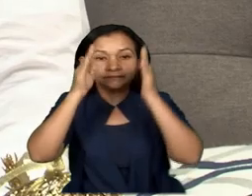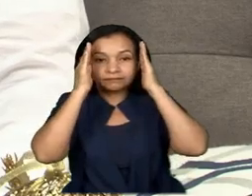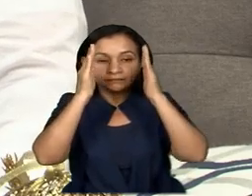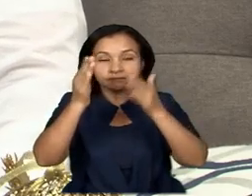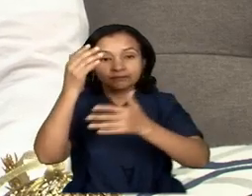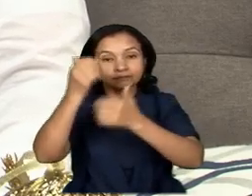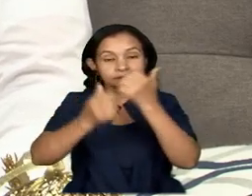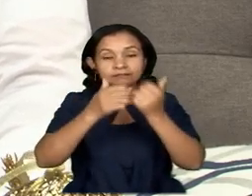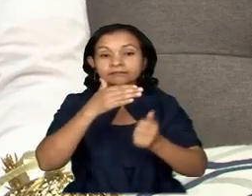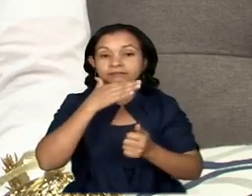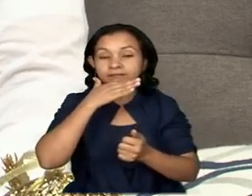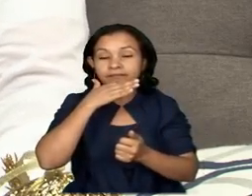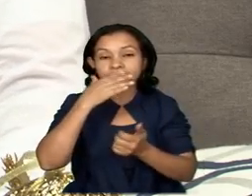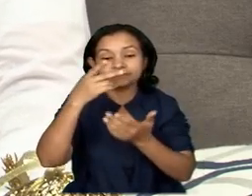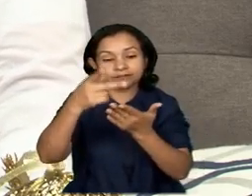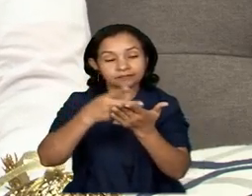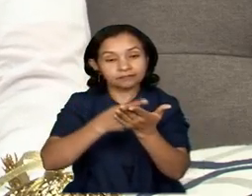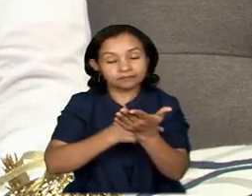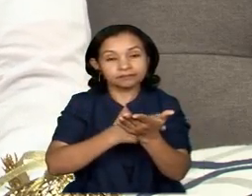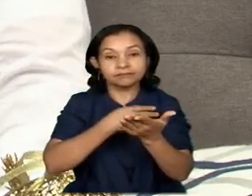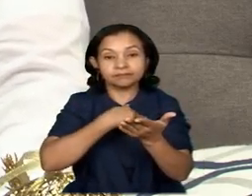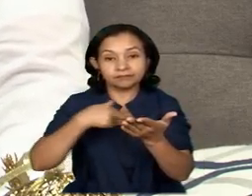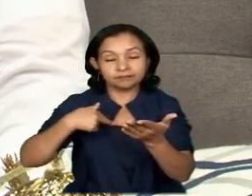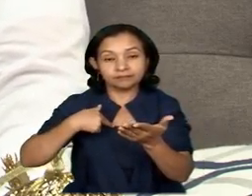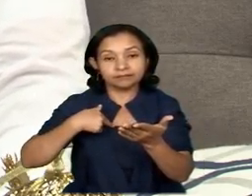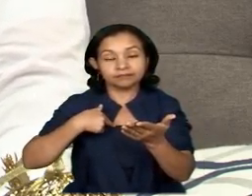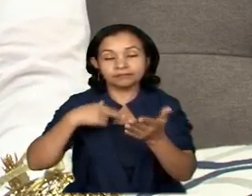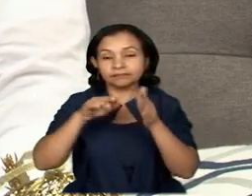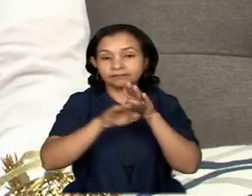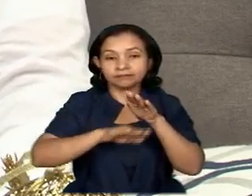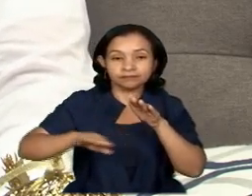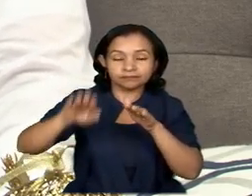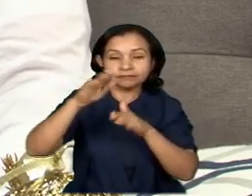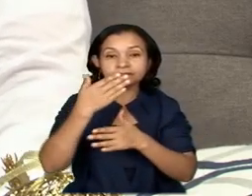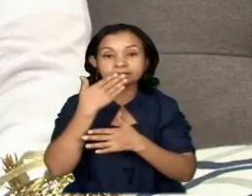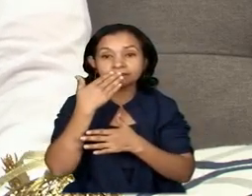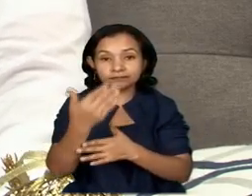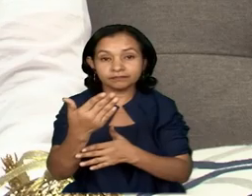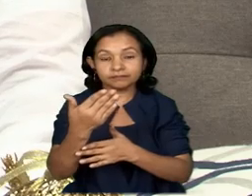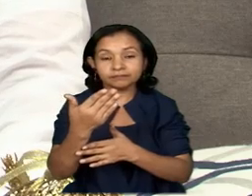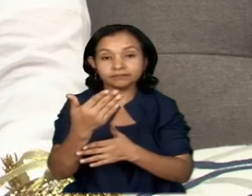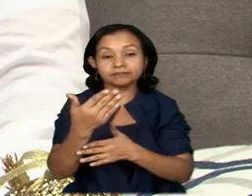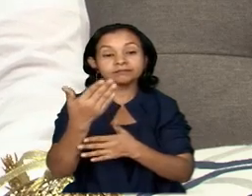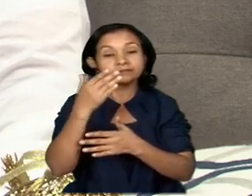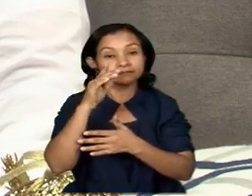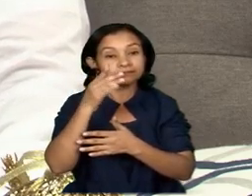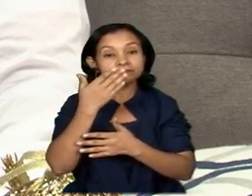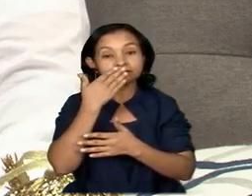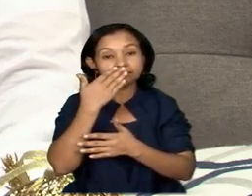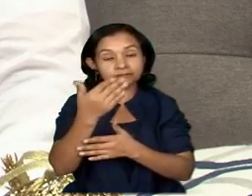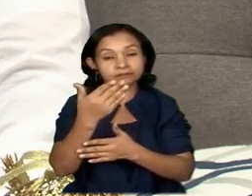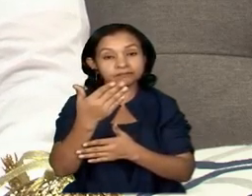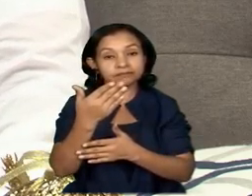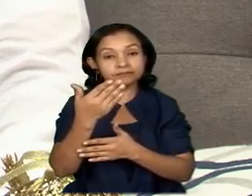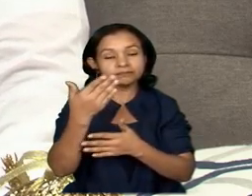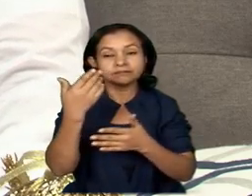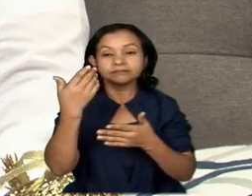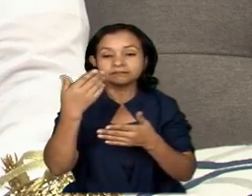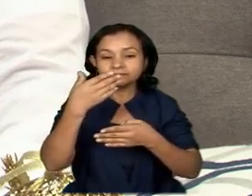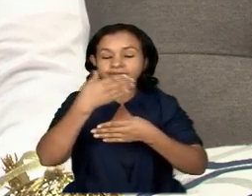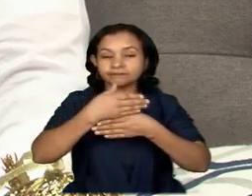además desarrollando los proyectos de inversión pública de manera mucho más eficiente. Es un logro, los desafíos siguen siendo enormes en